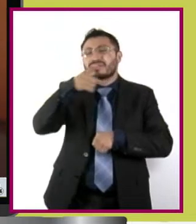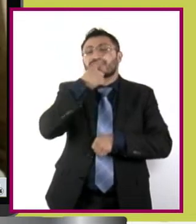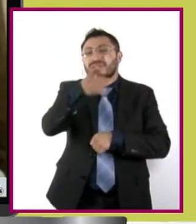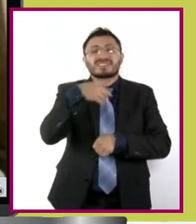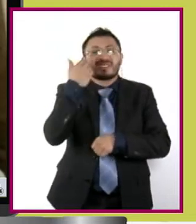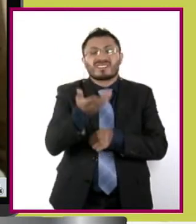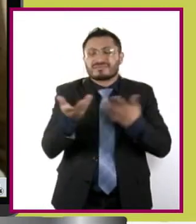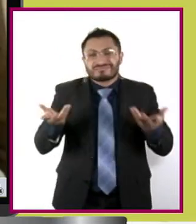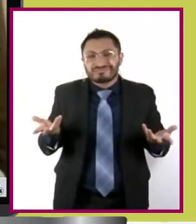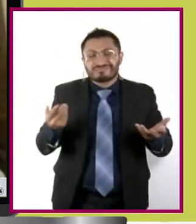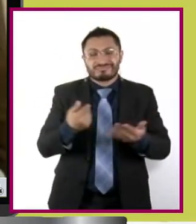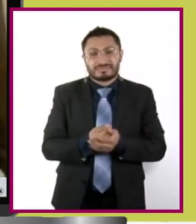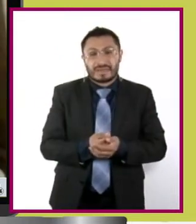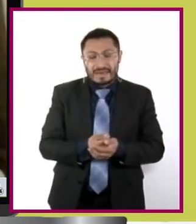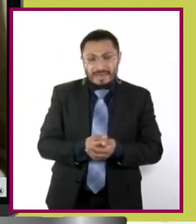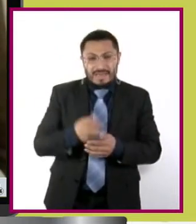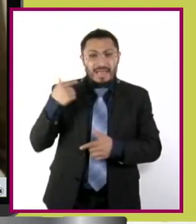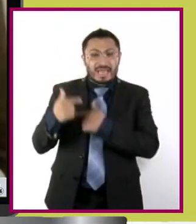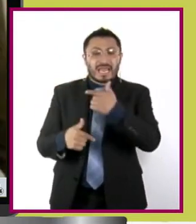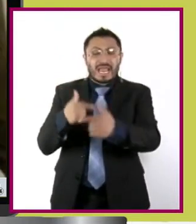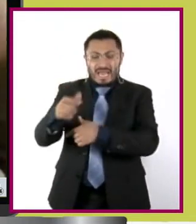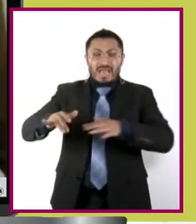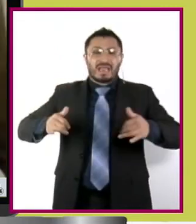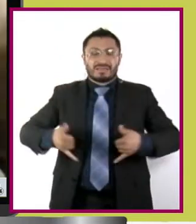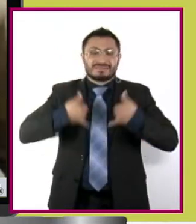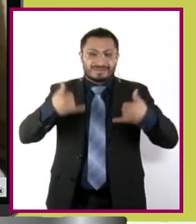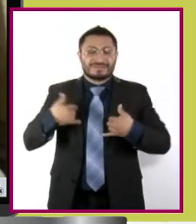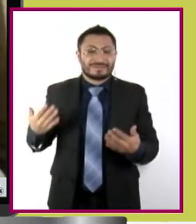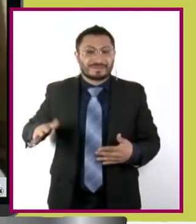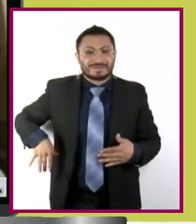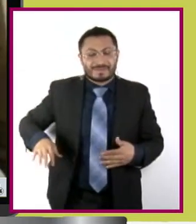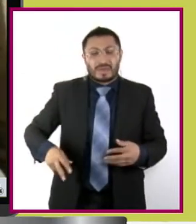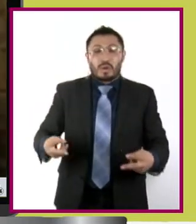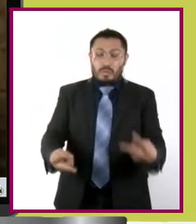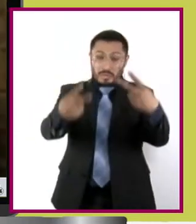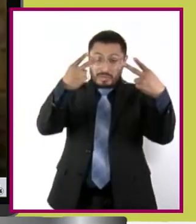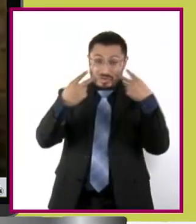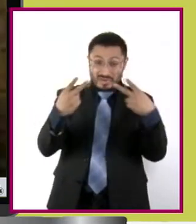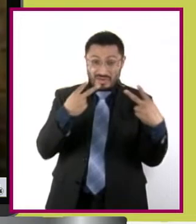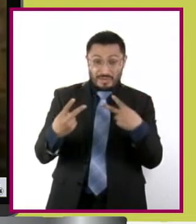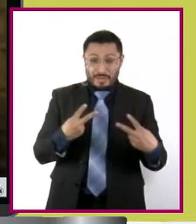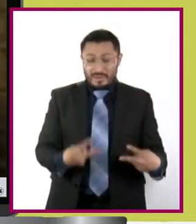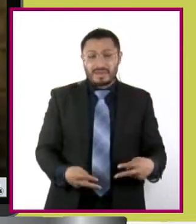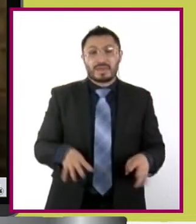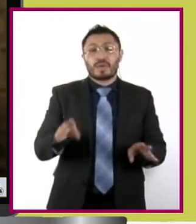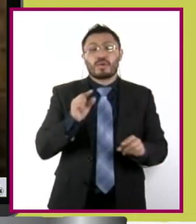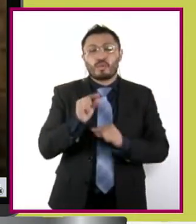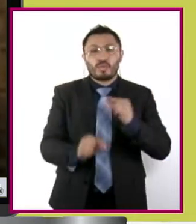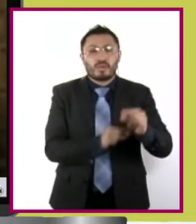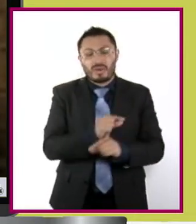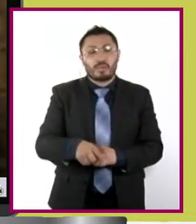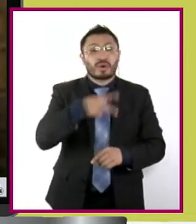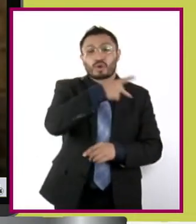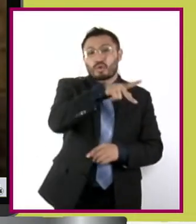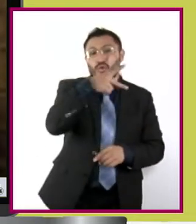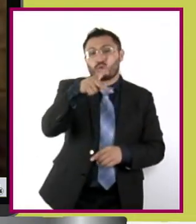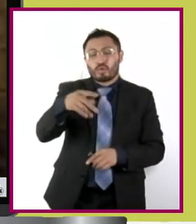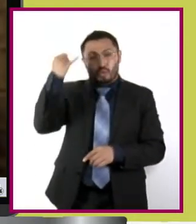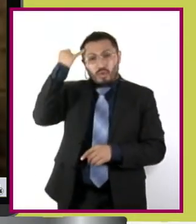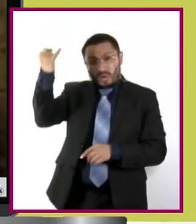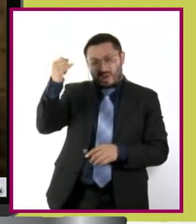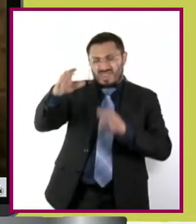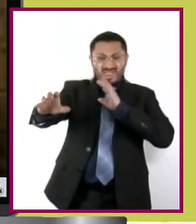nosotros? Las generaciones jóvenes, o quienes están viendo el programa, van construyendo su propia manera